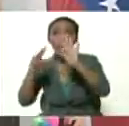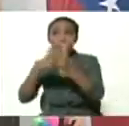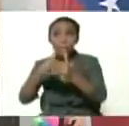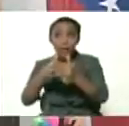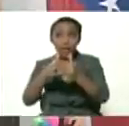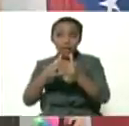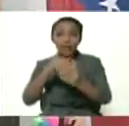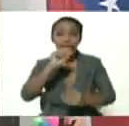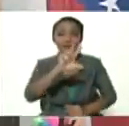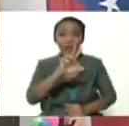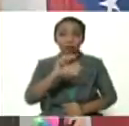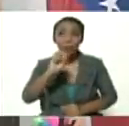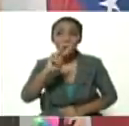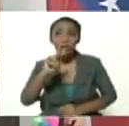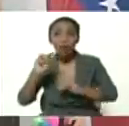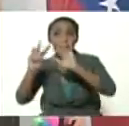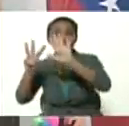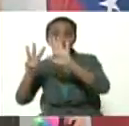108.328 recuperados.